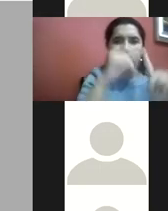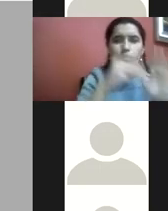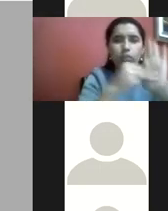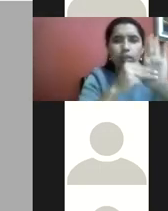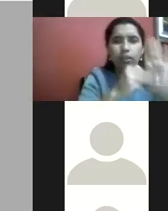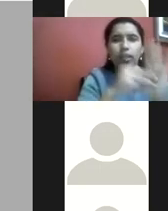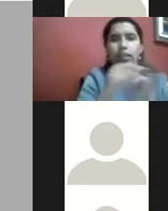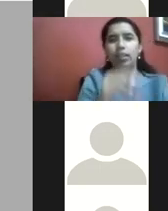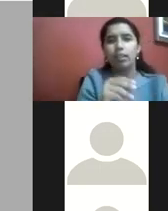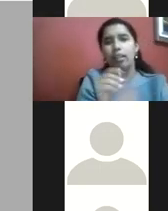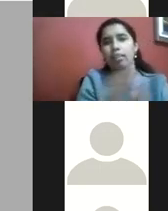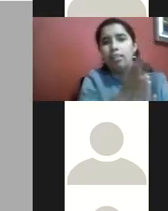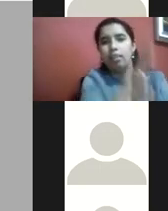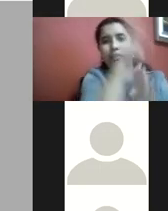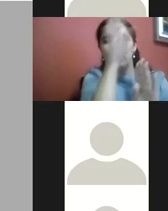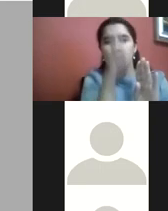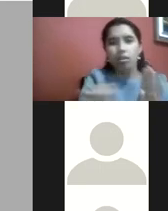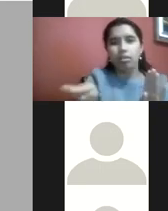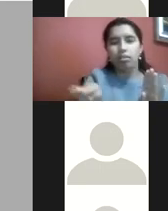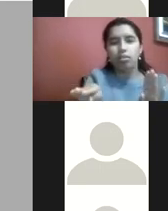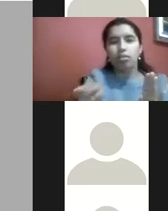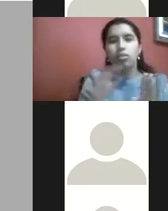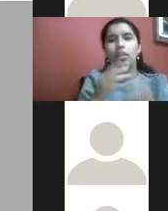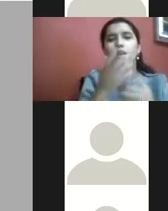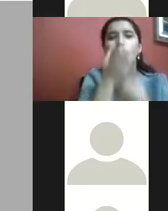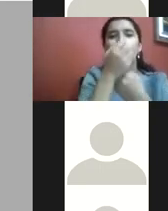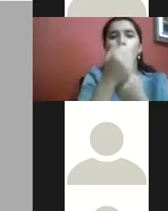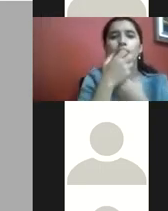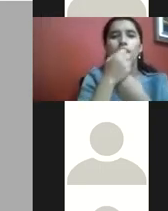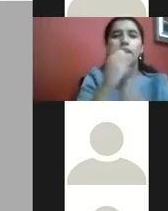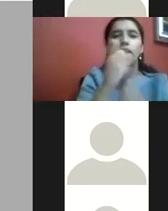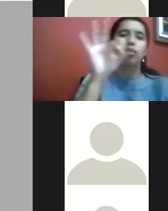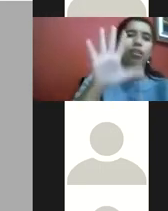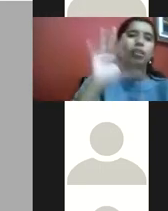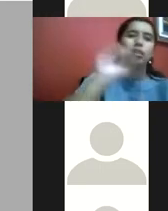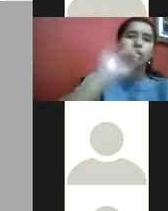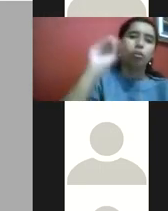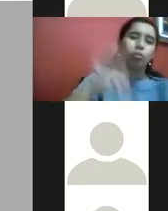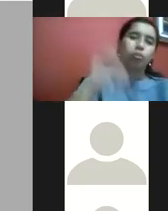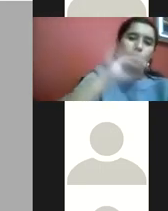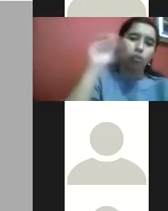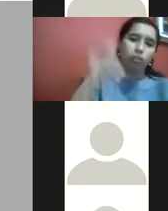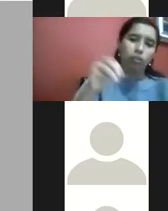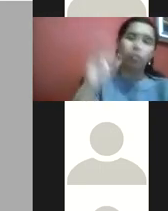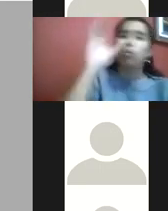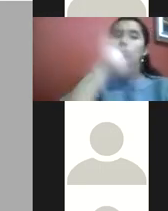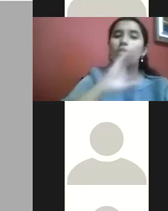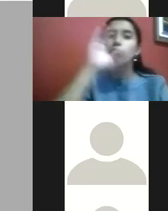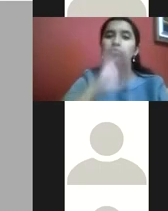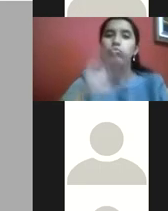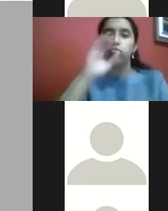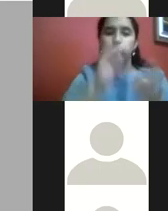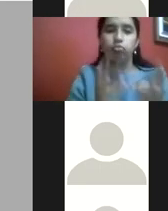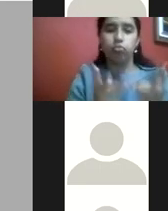estándar. Y el nivel de confianza es del 95%. Entonces, lo que nosotros debemos resolver es esta